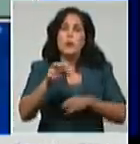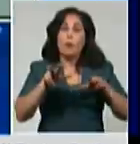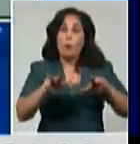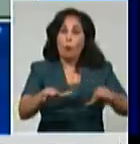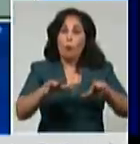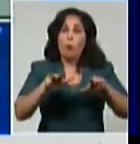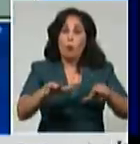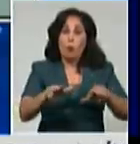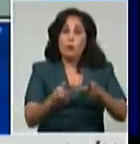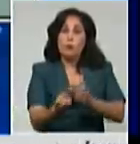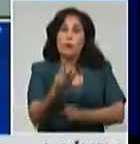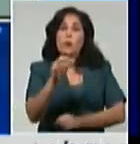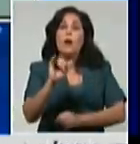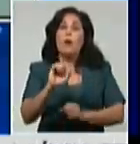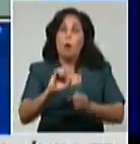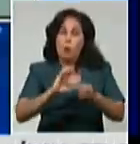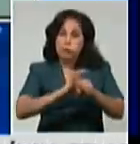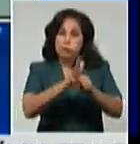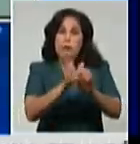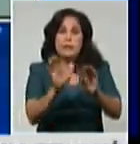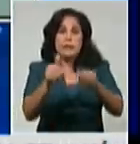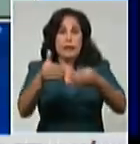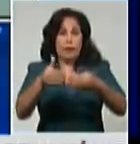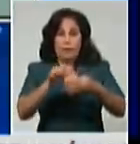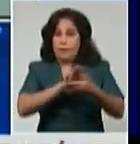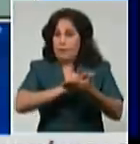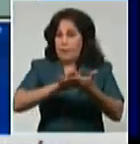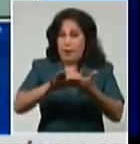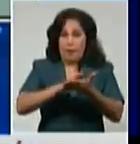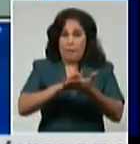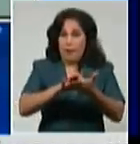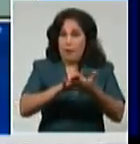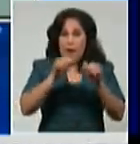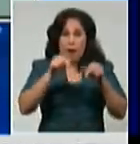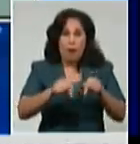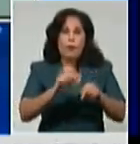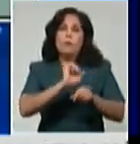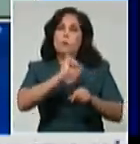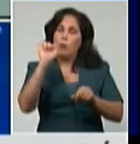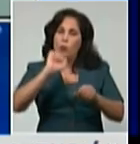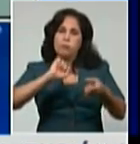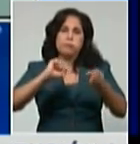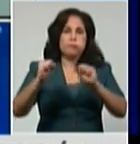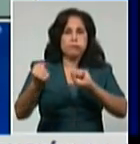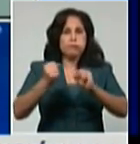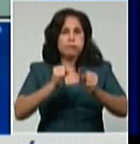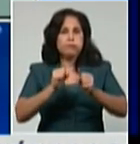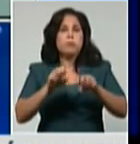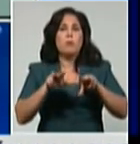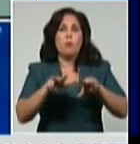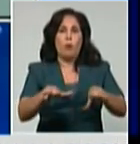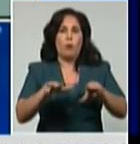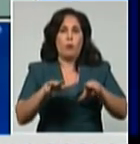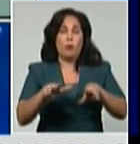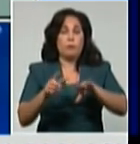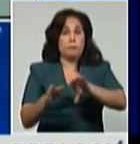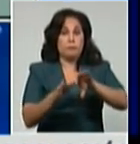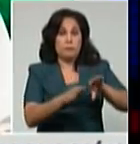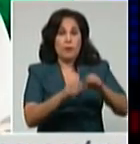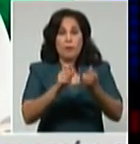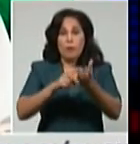ya en estos momentos se cerró por lograr el control del mismo. La provincia de